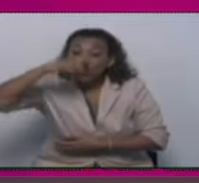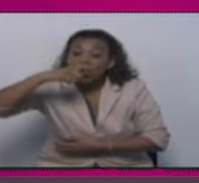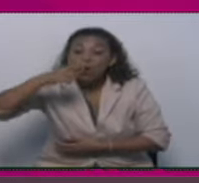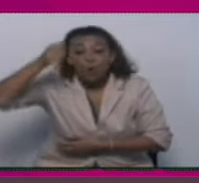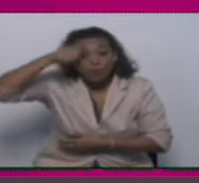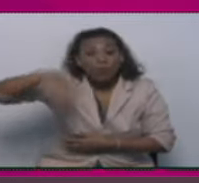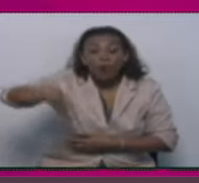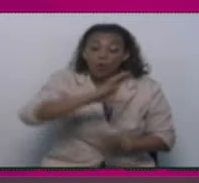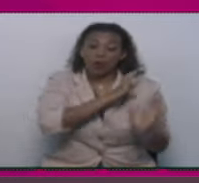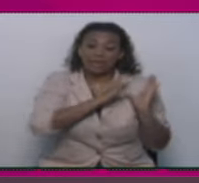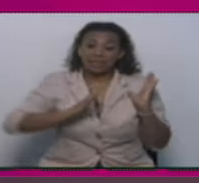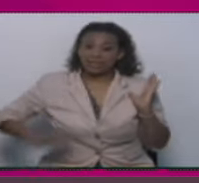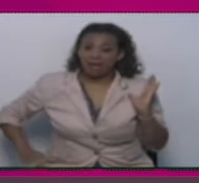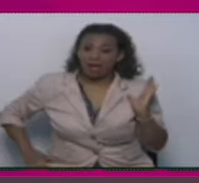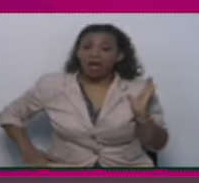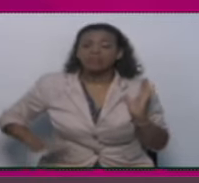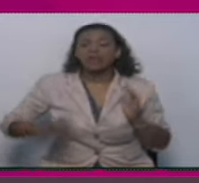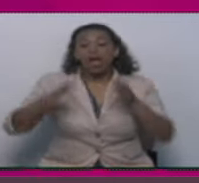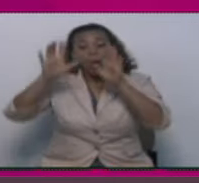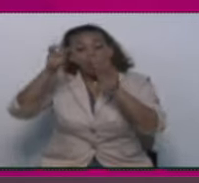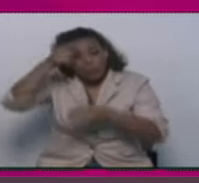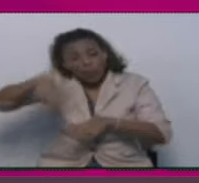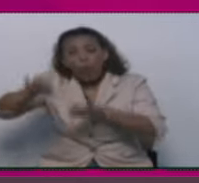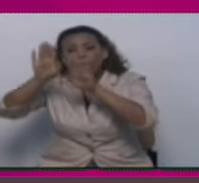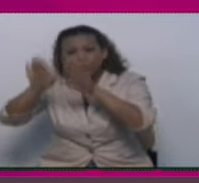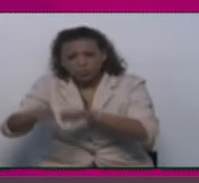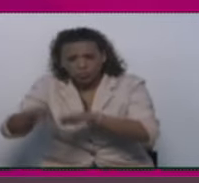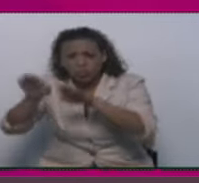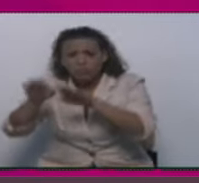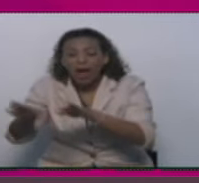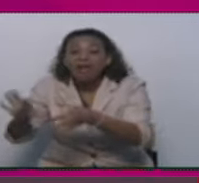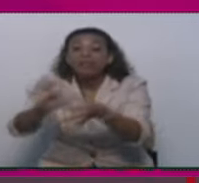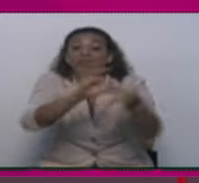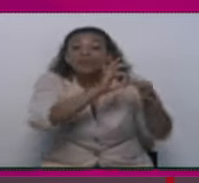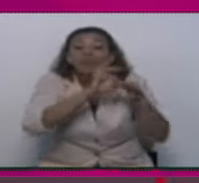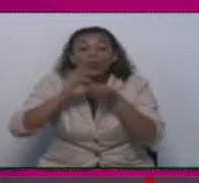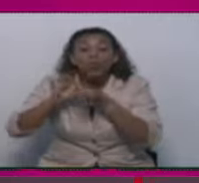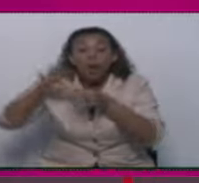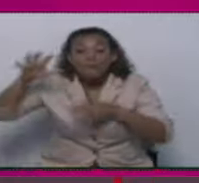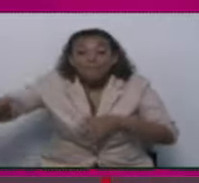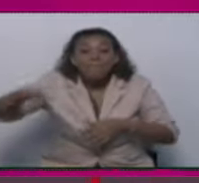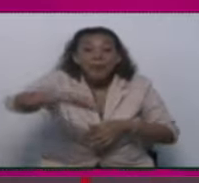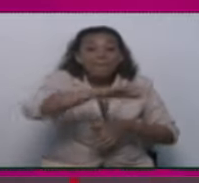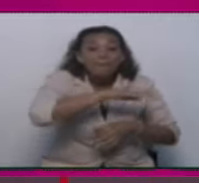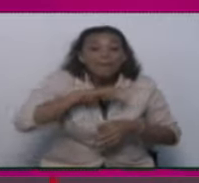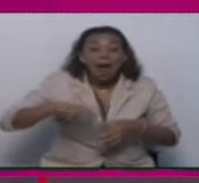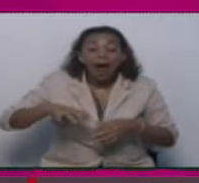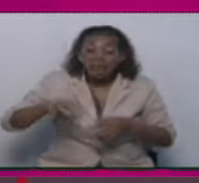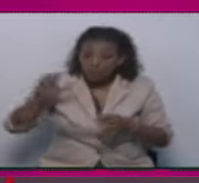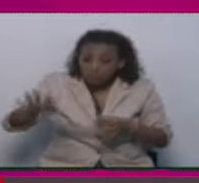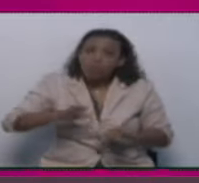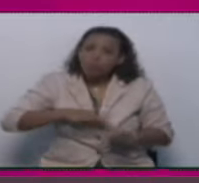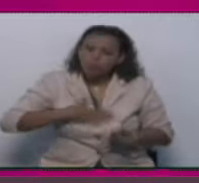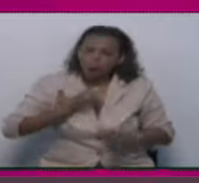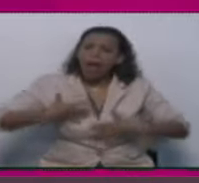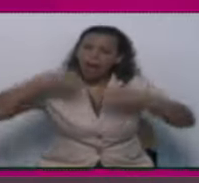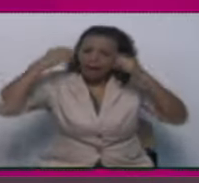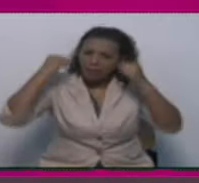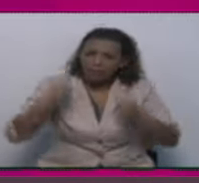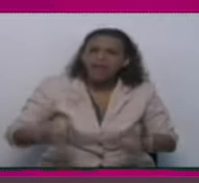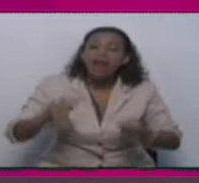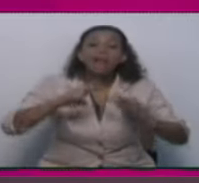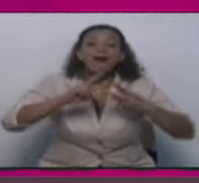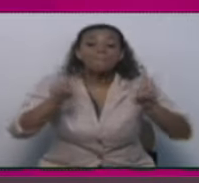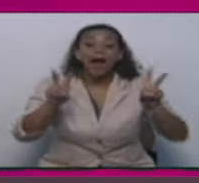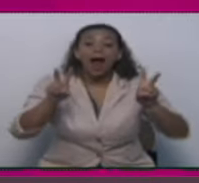pueblo cristiano, el pueblo musulmán, solo la unión histórica entre los pueblos de la región va a garantizar la